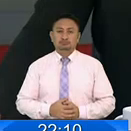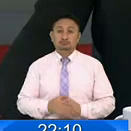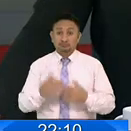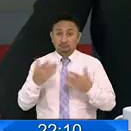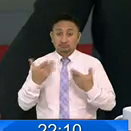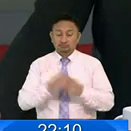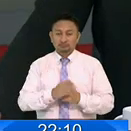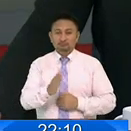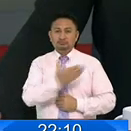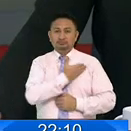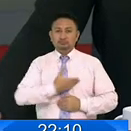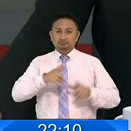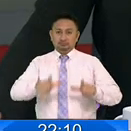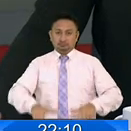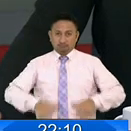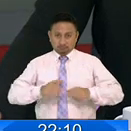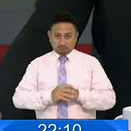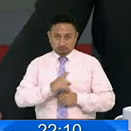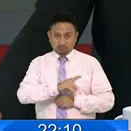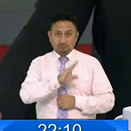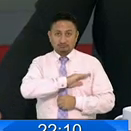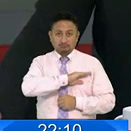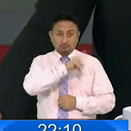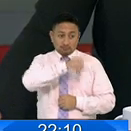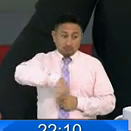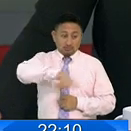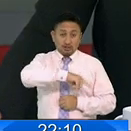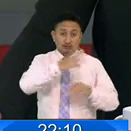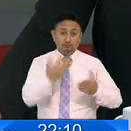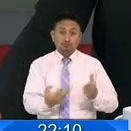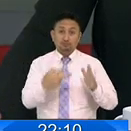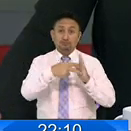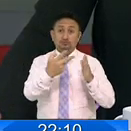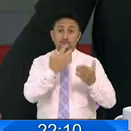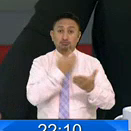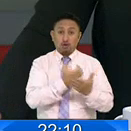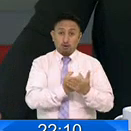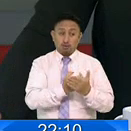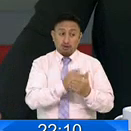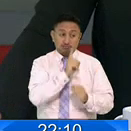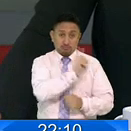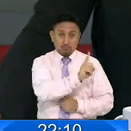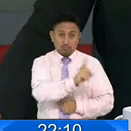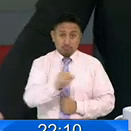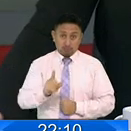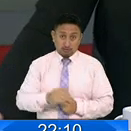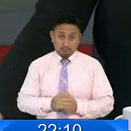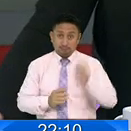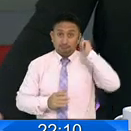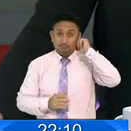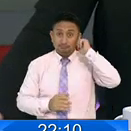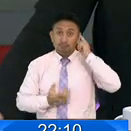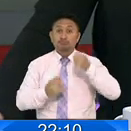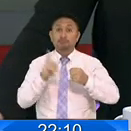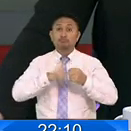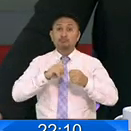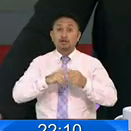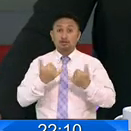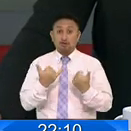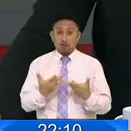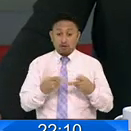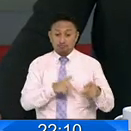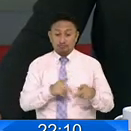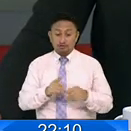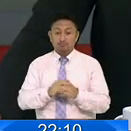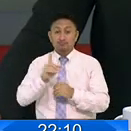El presidente Lenín Moreno a los municipios para que reactiven su economía de manera responsable, Quito se estaría preparando para